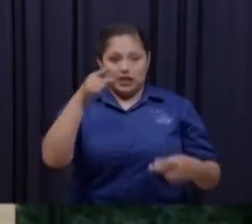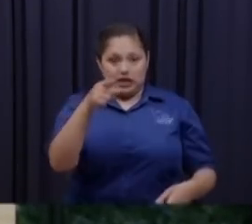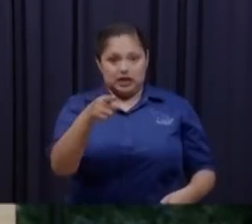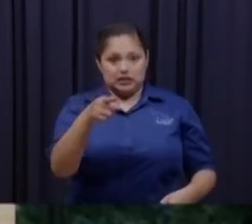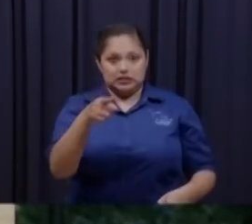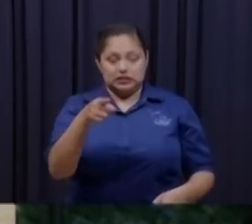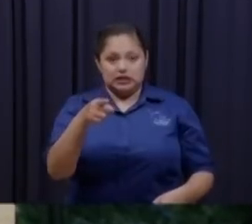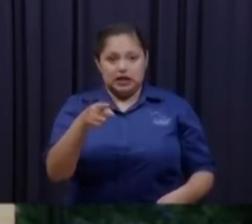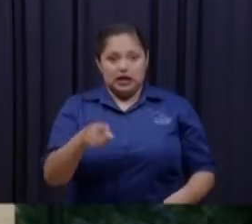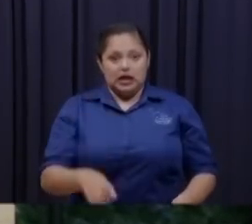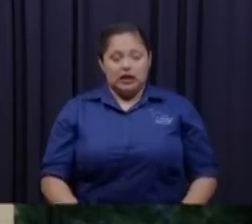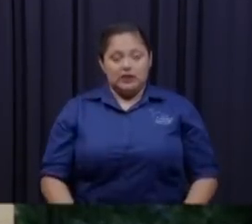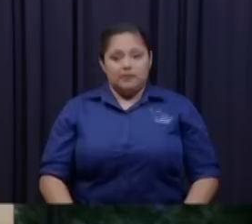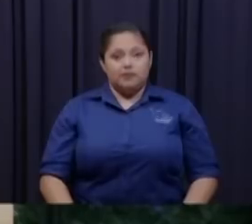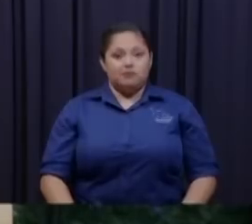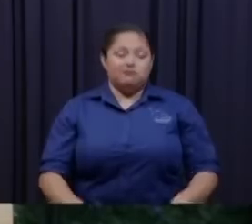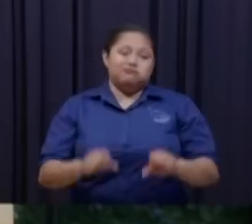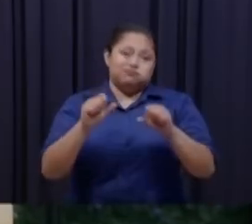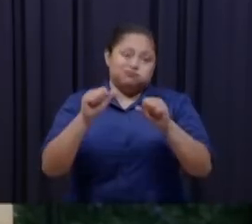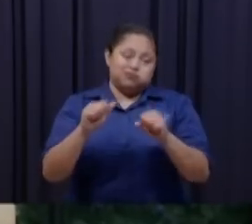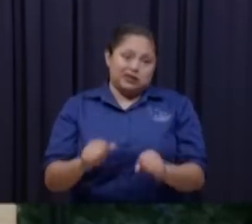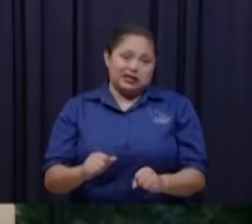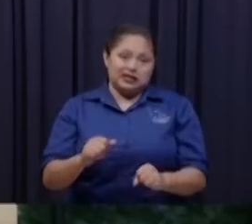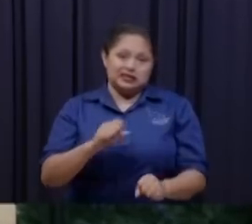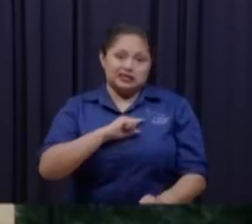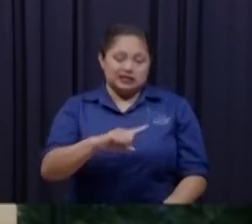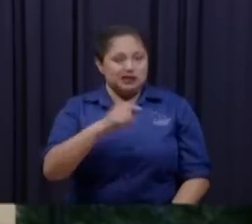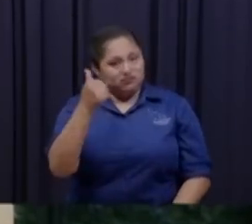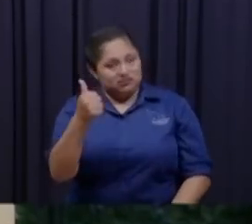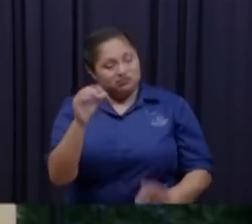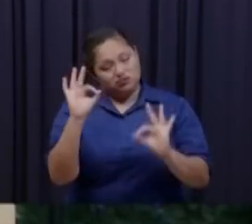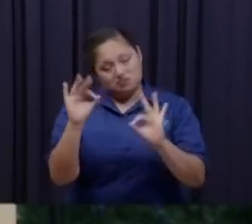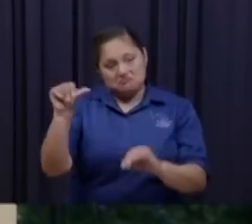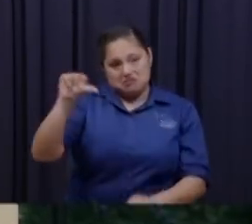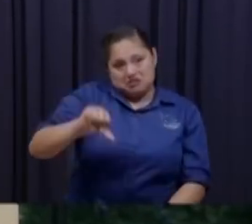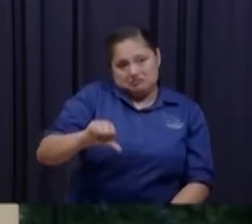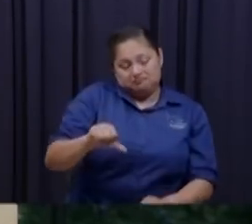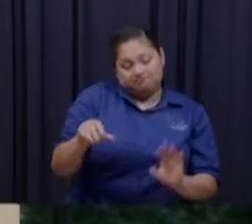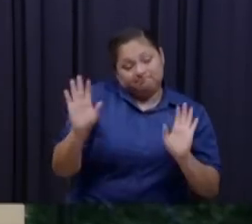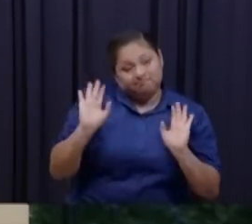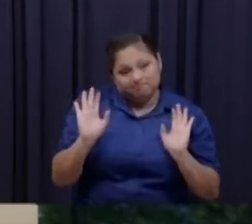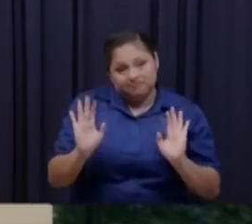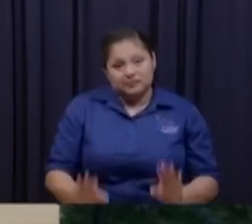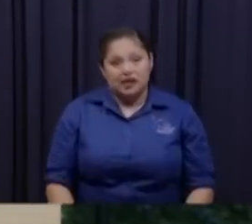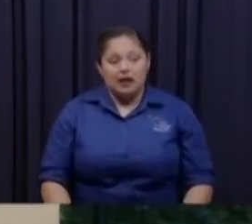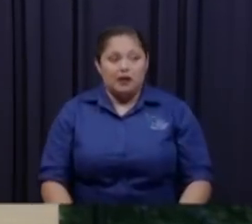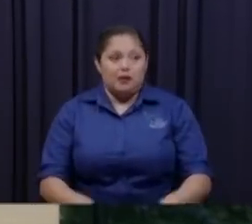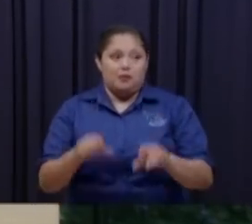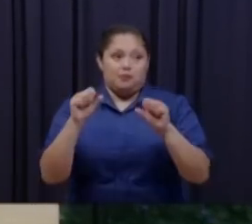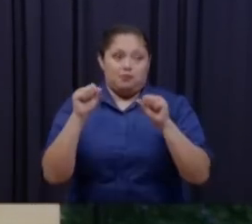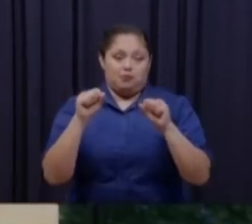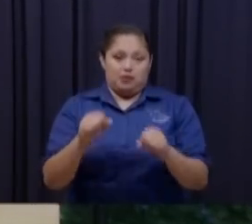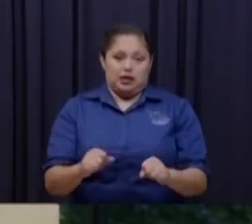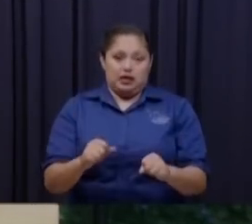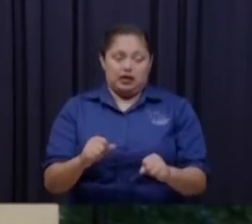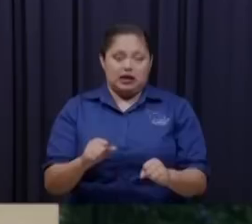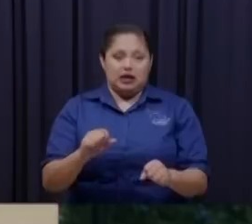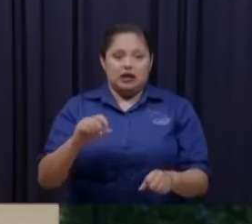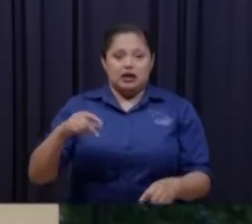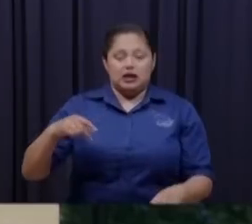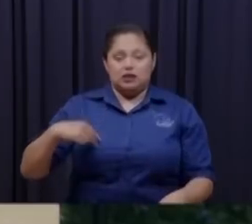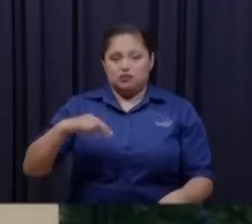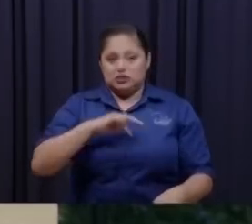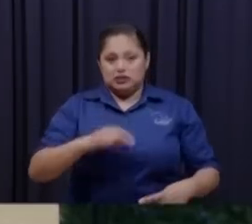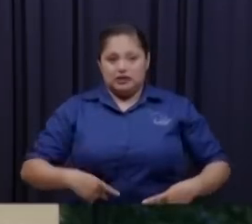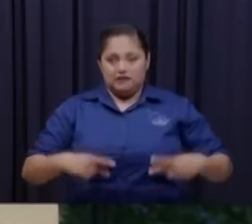a afectar, nos pueden afectar inmediatamente, pero también pueden afectar toda nuestra existencia, toda nuestra existencia, aunque las